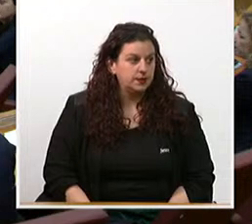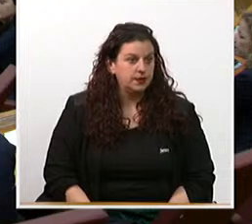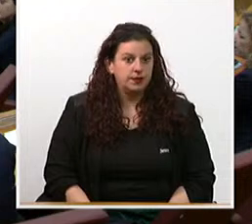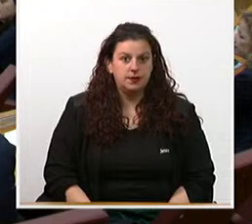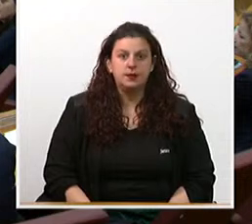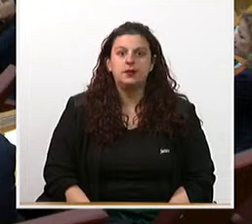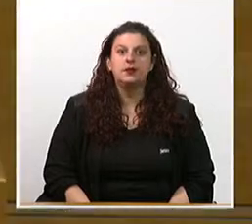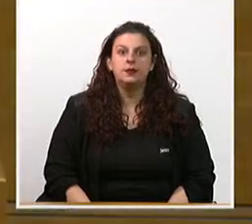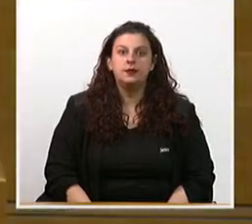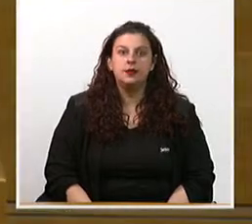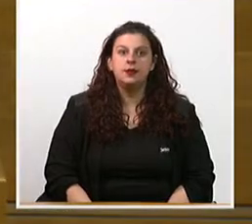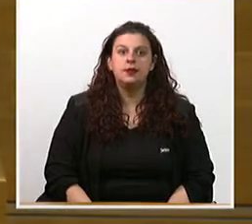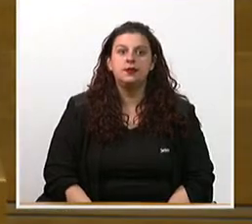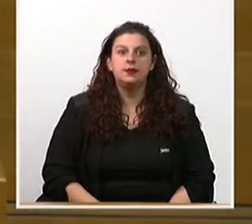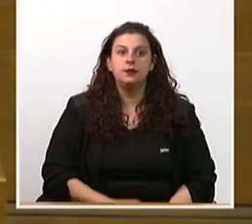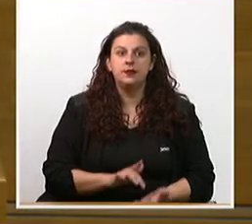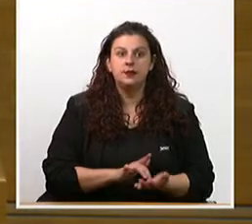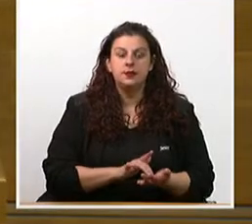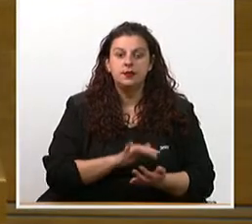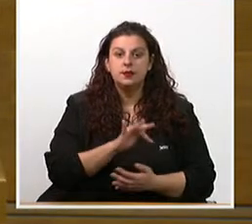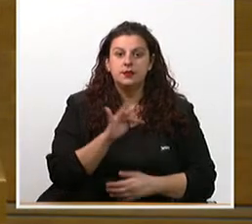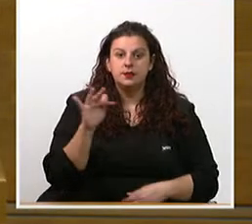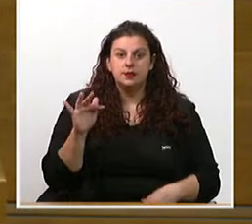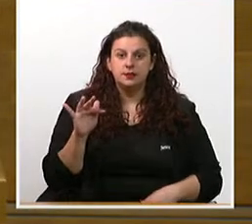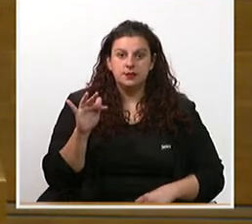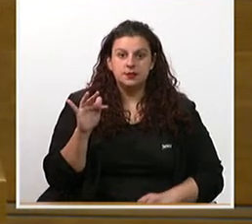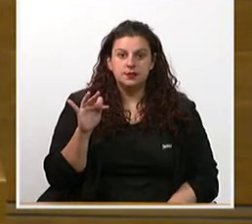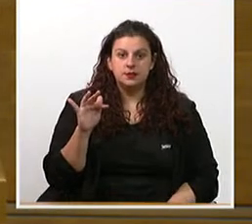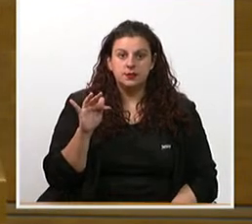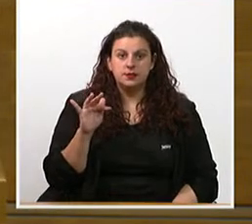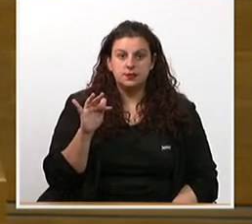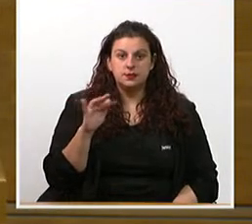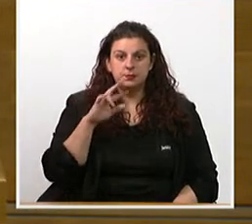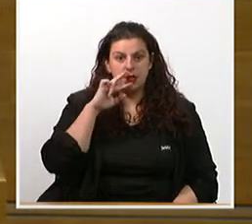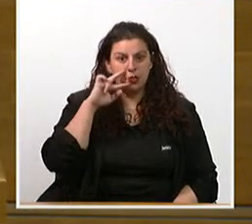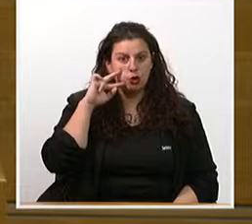palabra tiene la palabra se